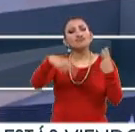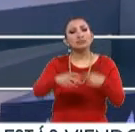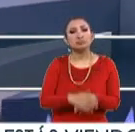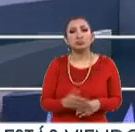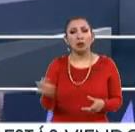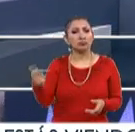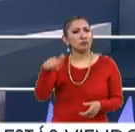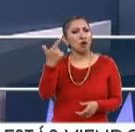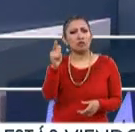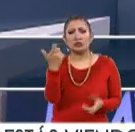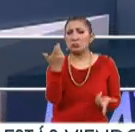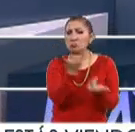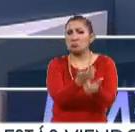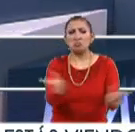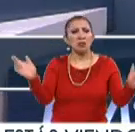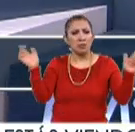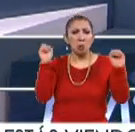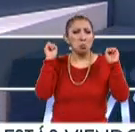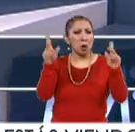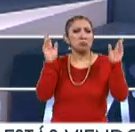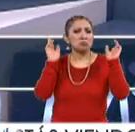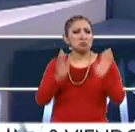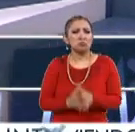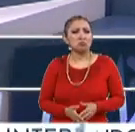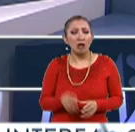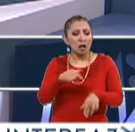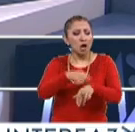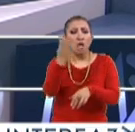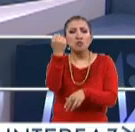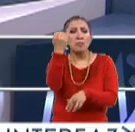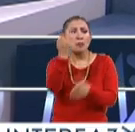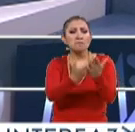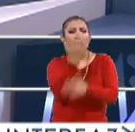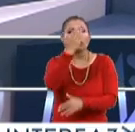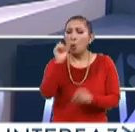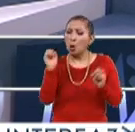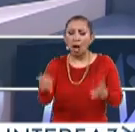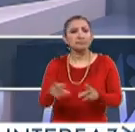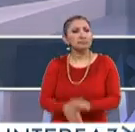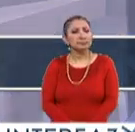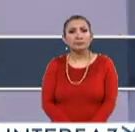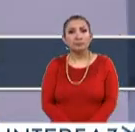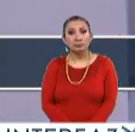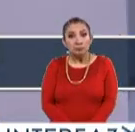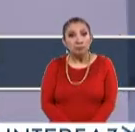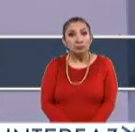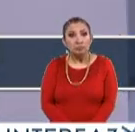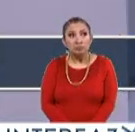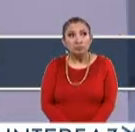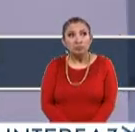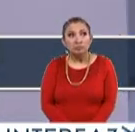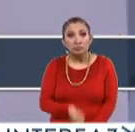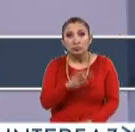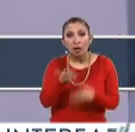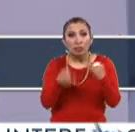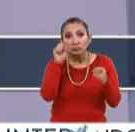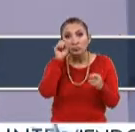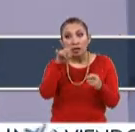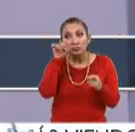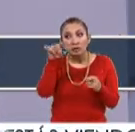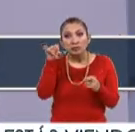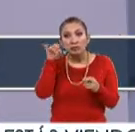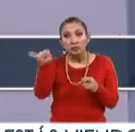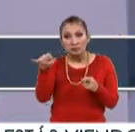Con una docena, pero que quieran, está bien. ¿A qué hora? A las 9, está bien. Entonces todo, y